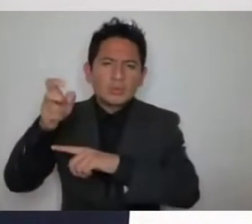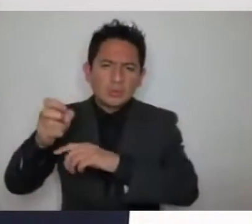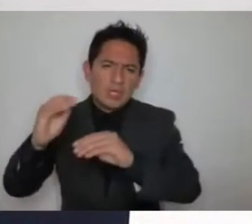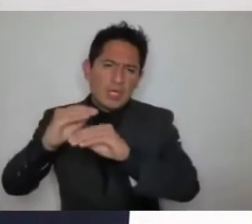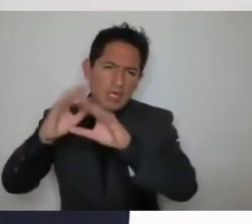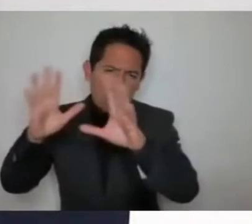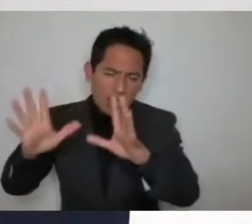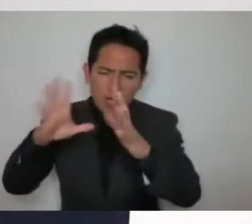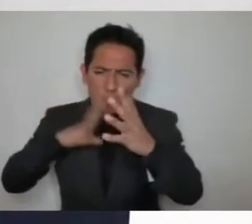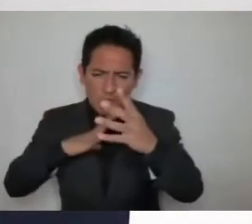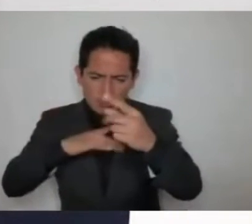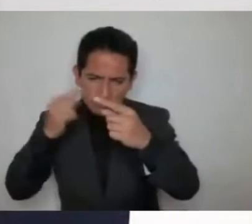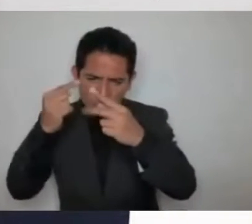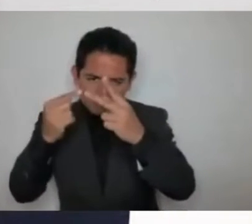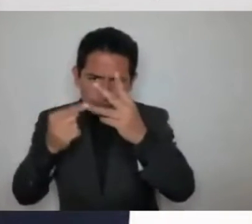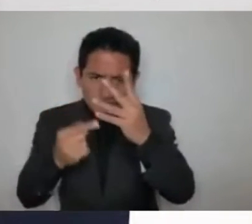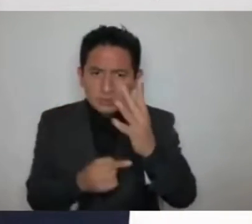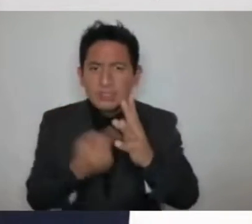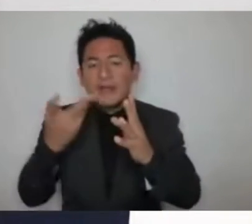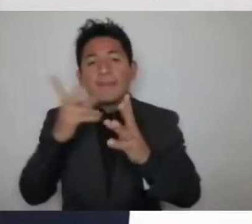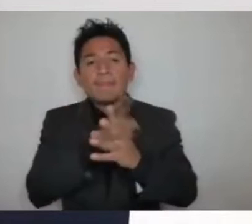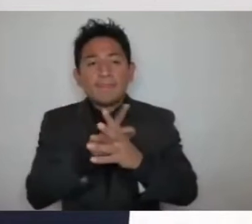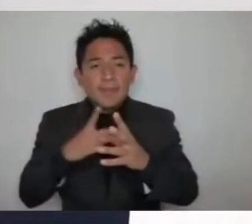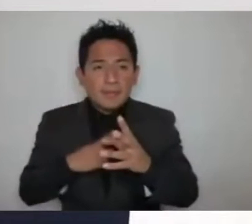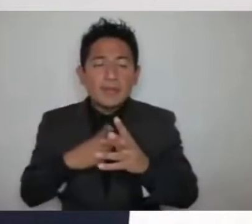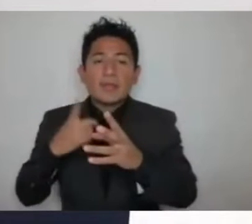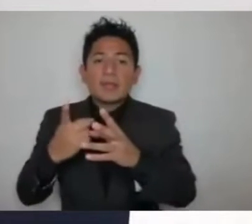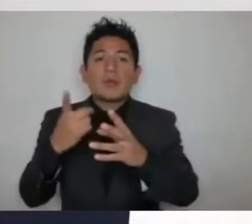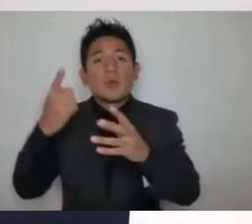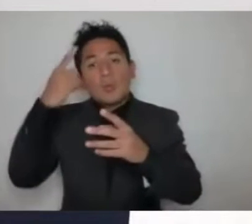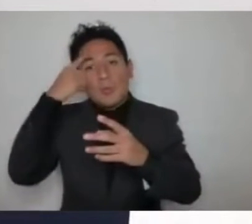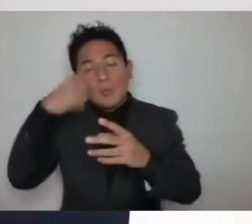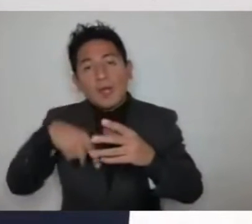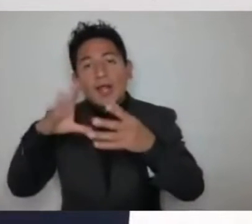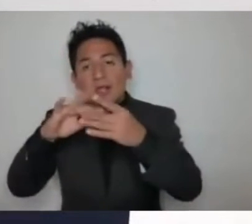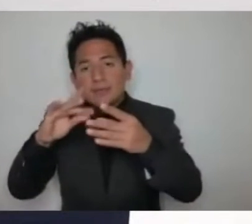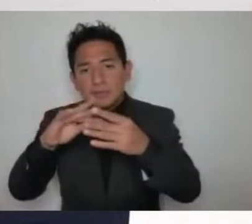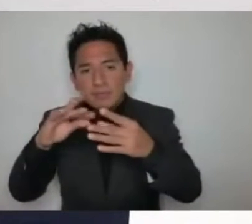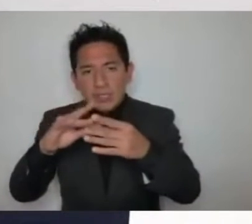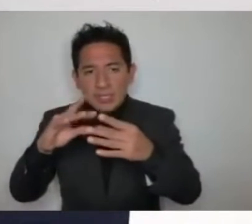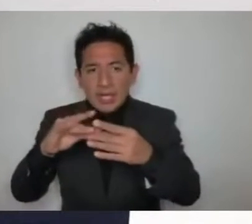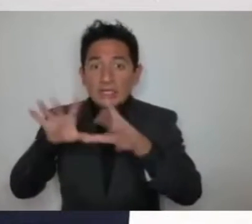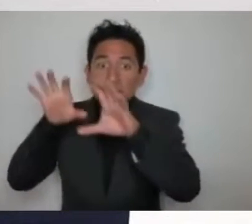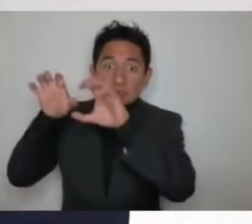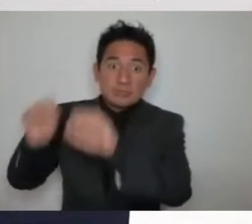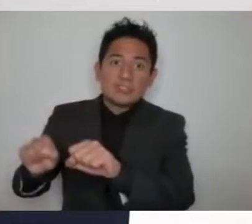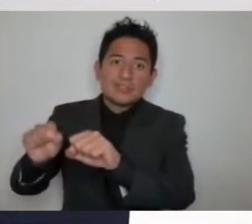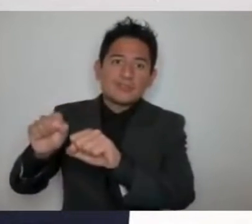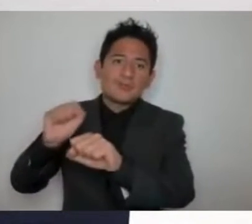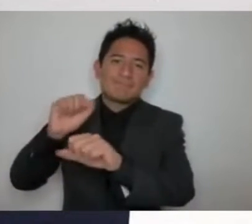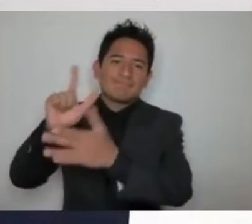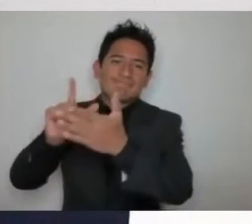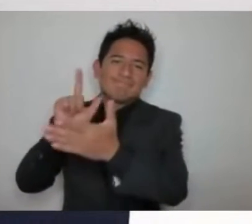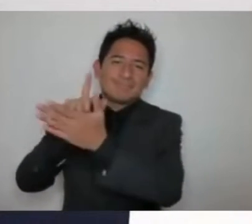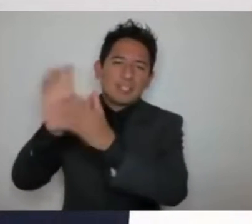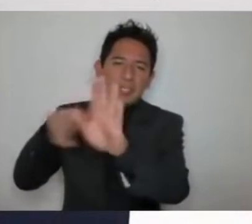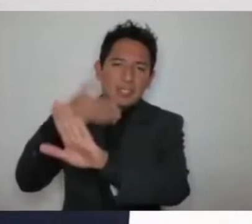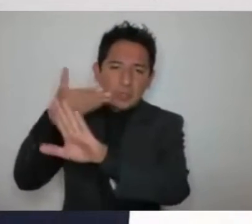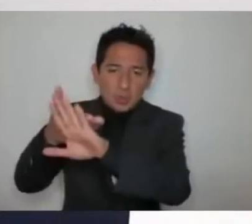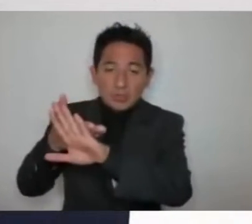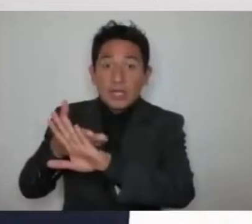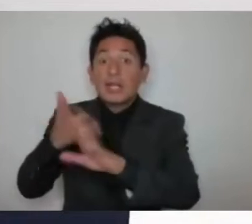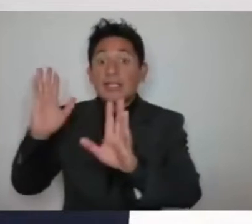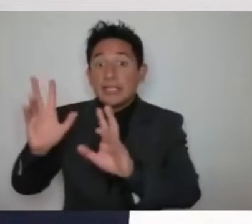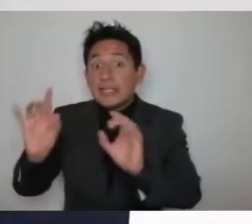que la que la detención sea declarada como ilegal pero Incluso en caso de que se considere que es legal se puede argumentar la exclusión de